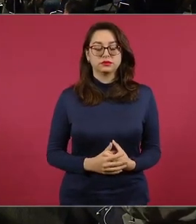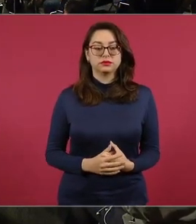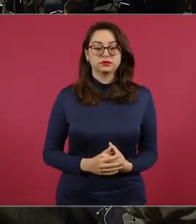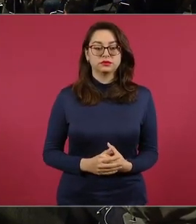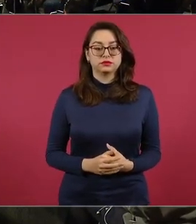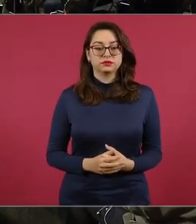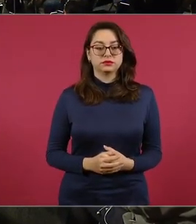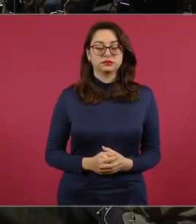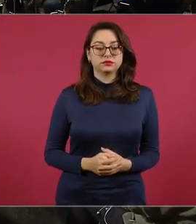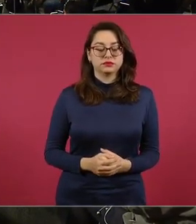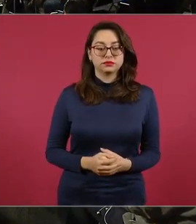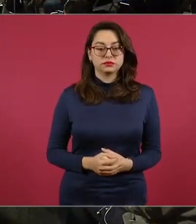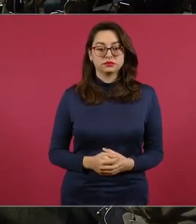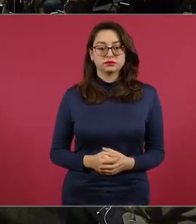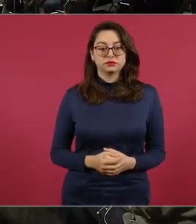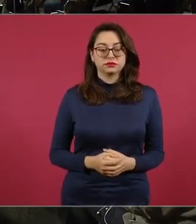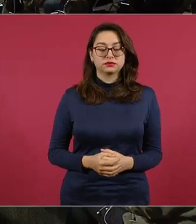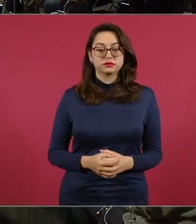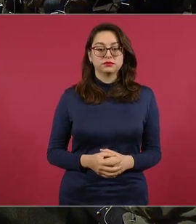Incluso está